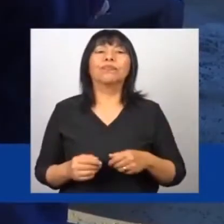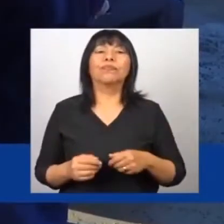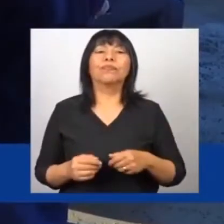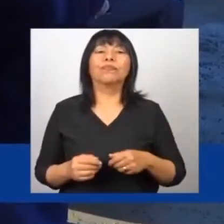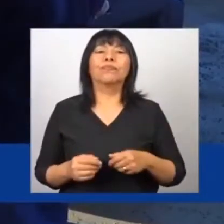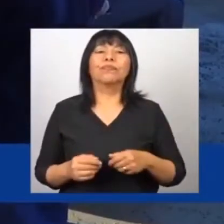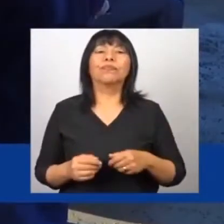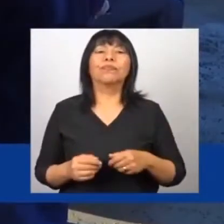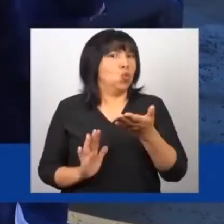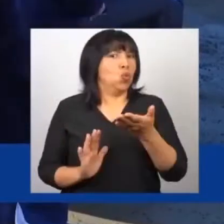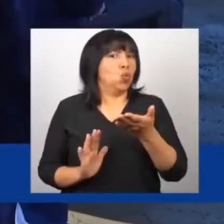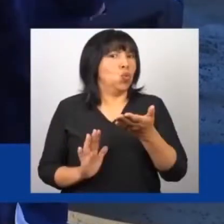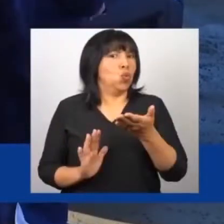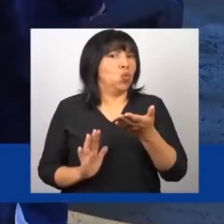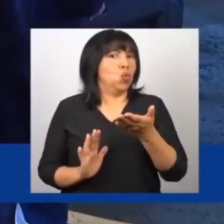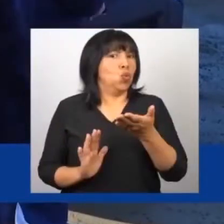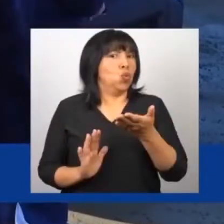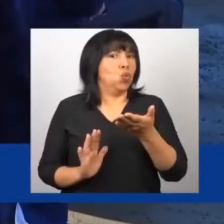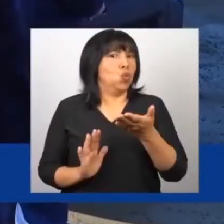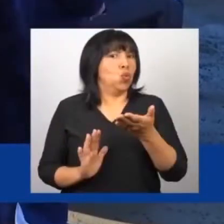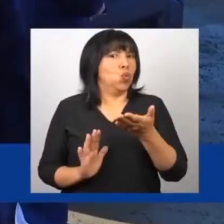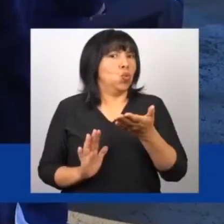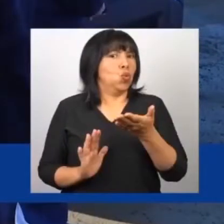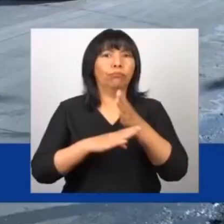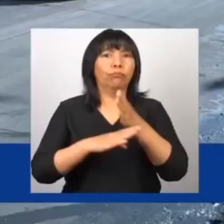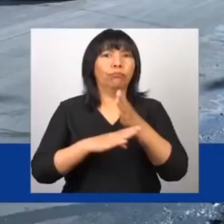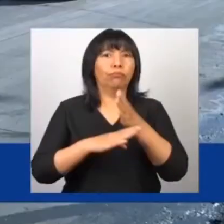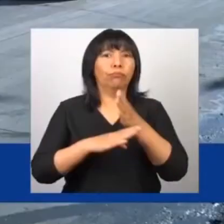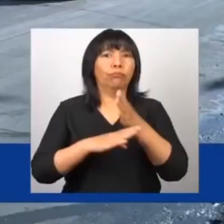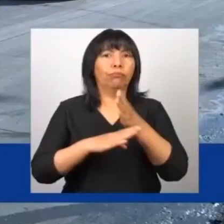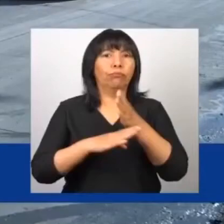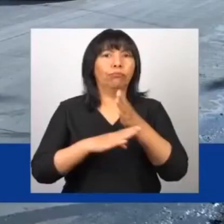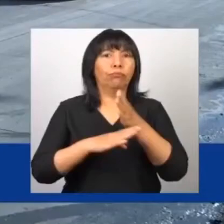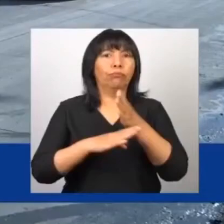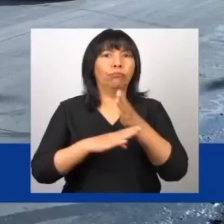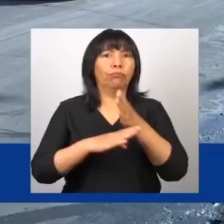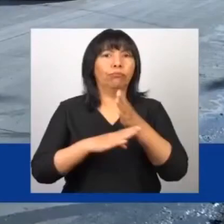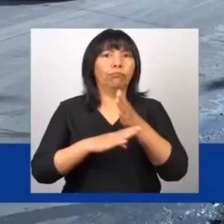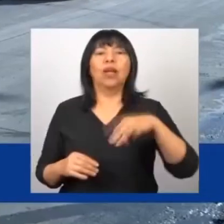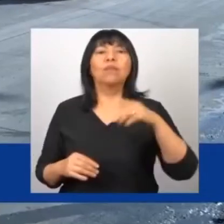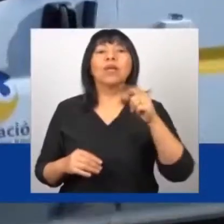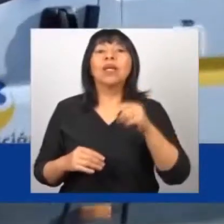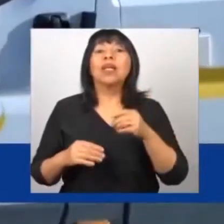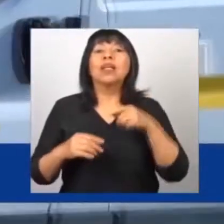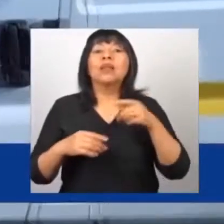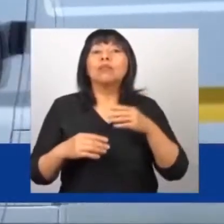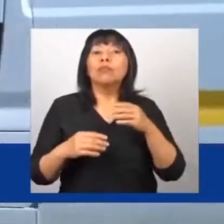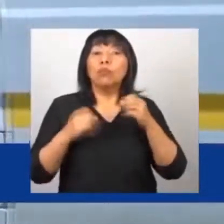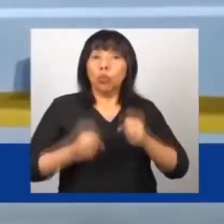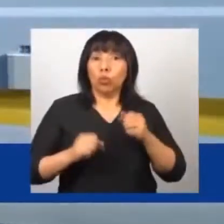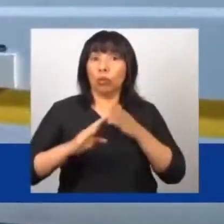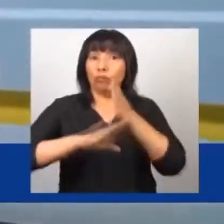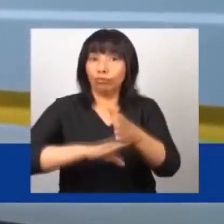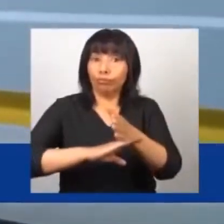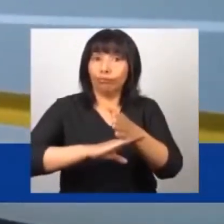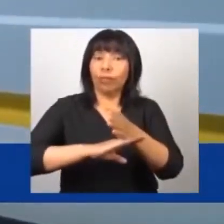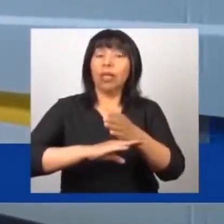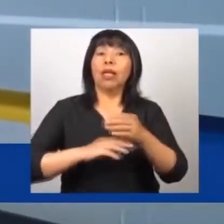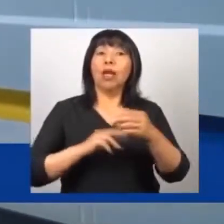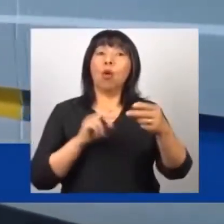que es una cifra muy, muy importante. Lamentablemente las consultas médicas presenciales bajaron a 32